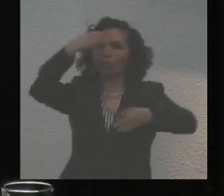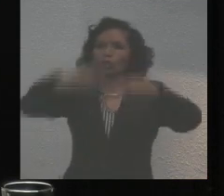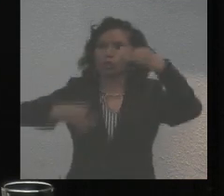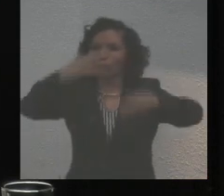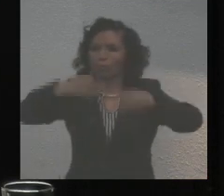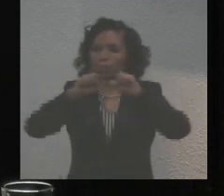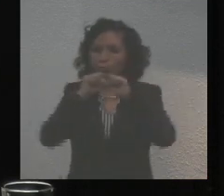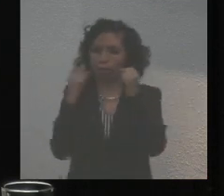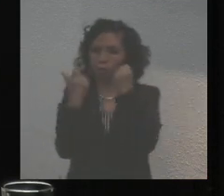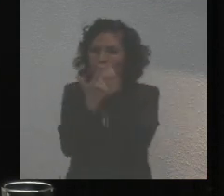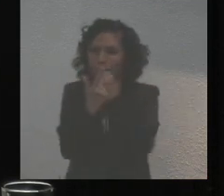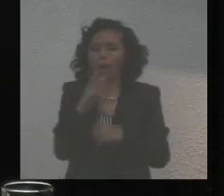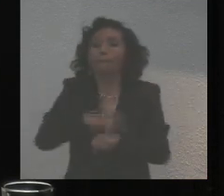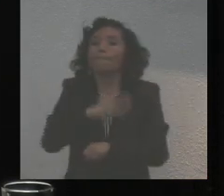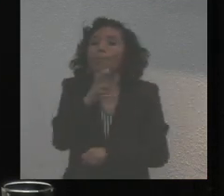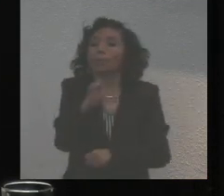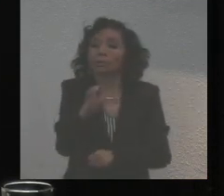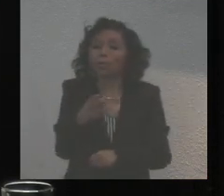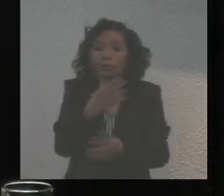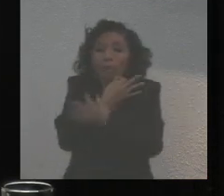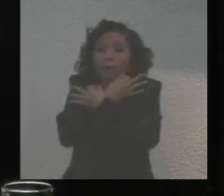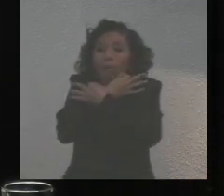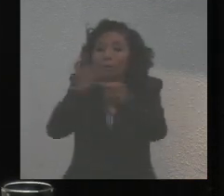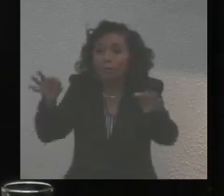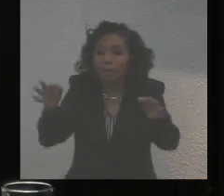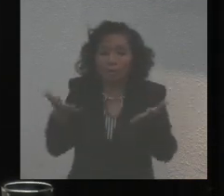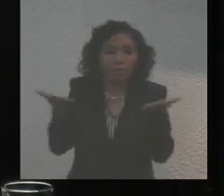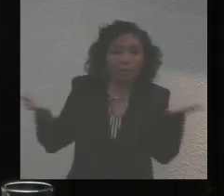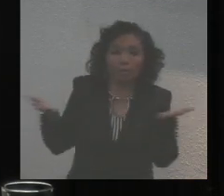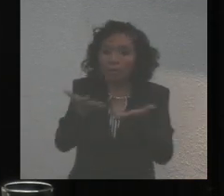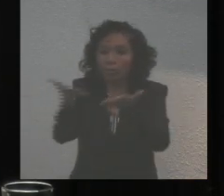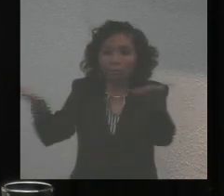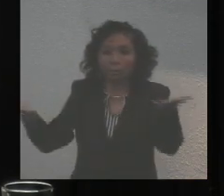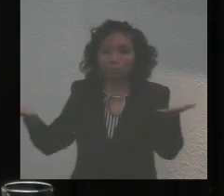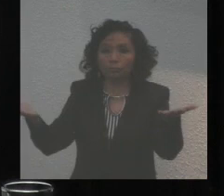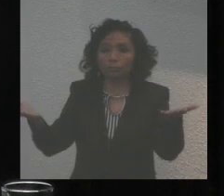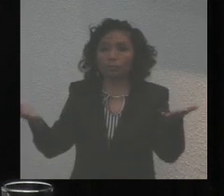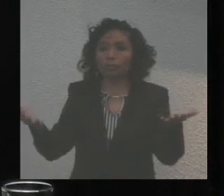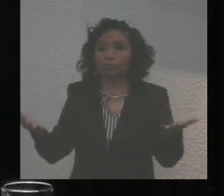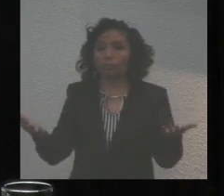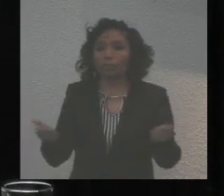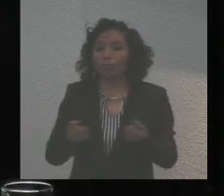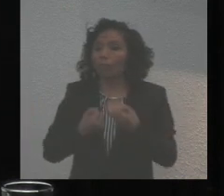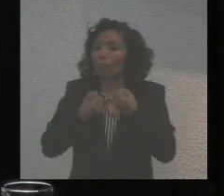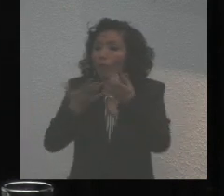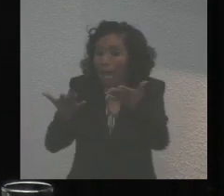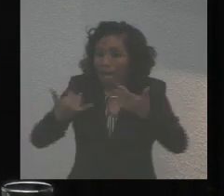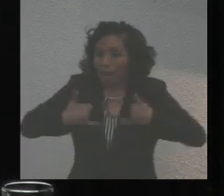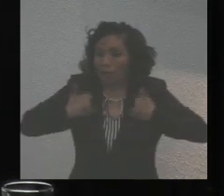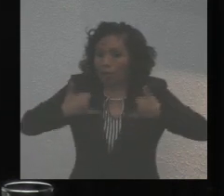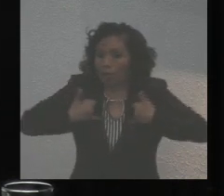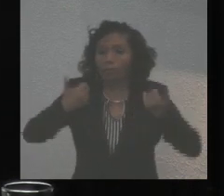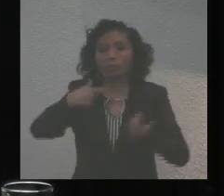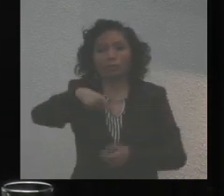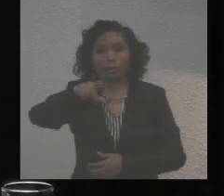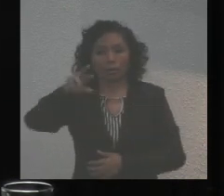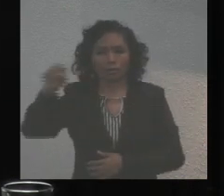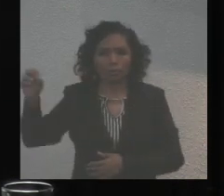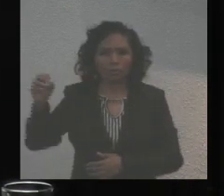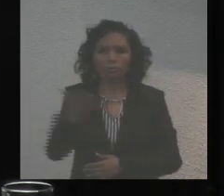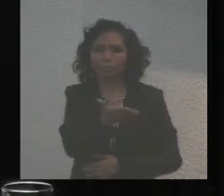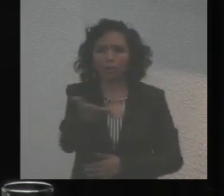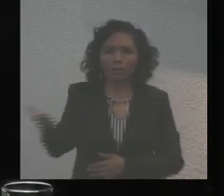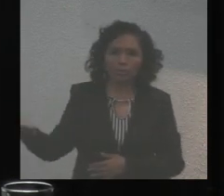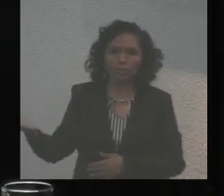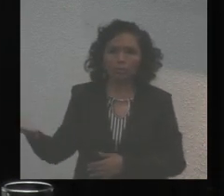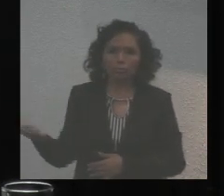social. Por eso, este mensaje está dirigido fundamentalmente a la juventud quintanarroense, que no